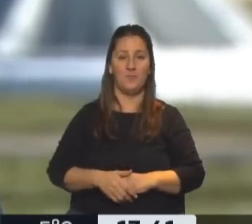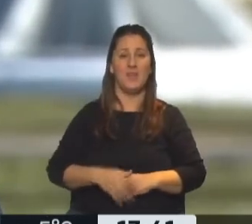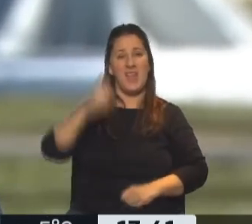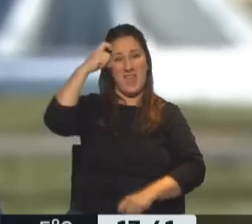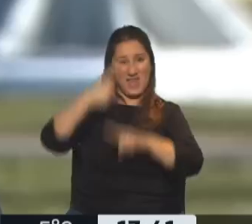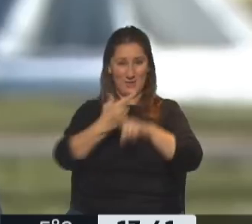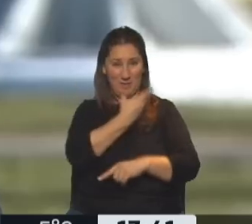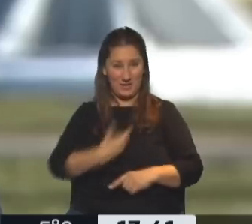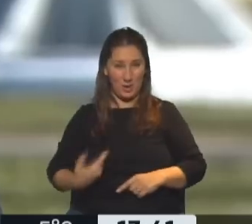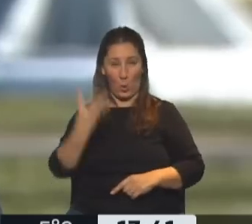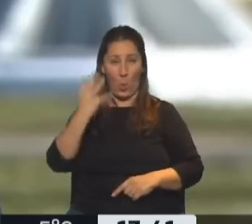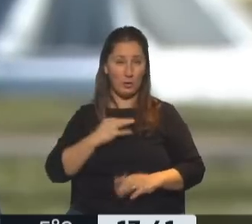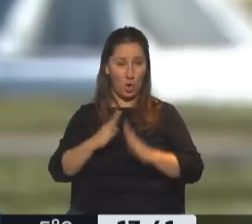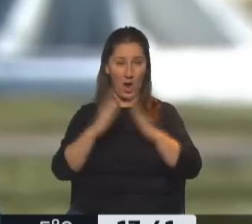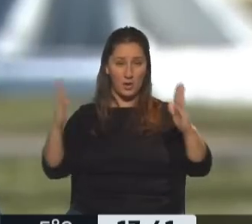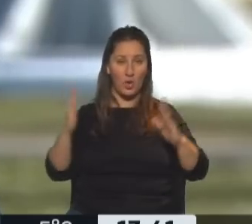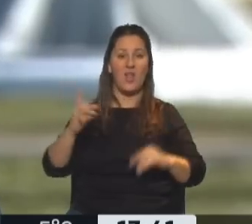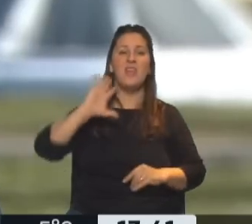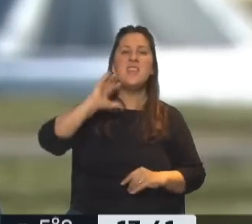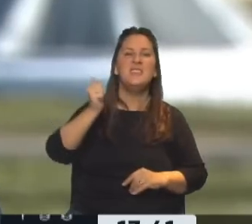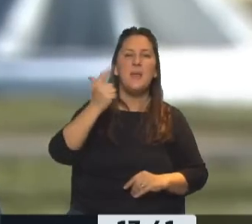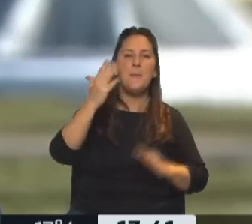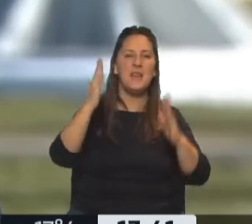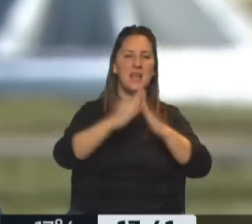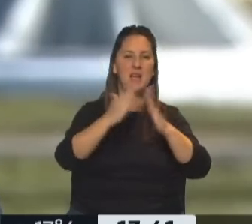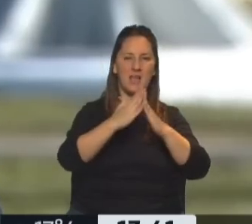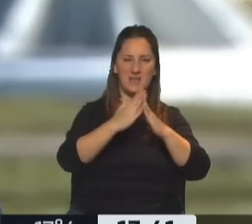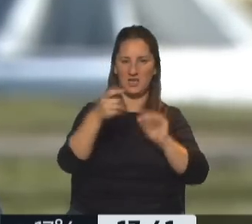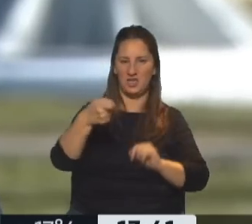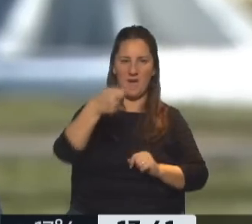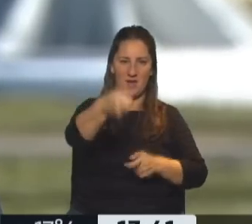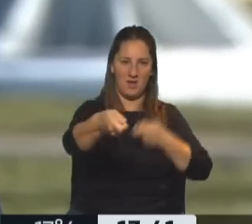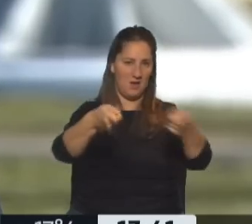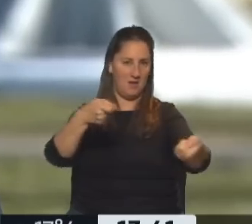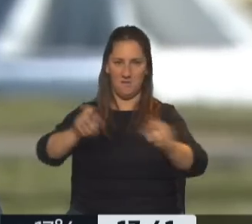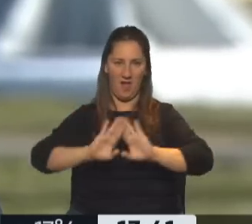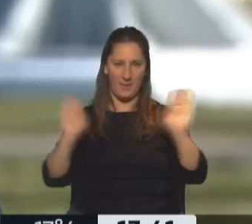en 4 años, entregaron 16.000 viviendas.